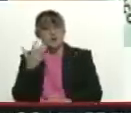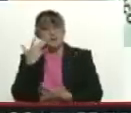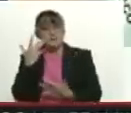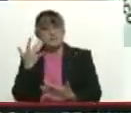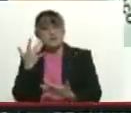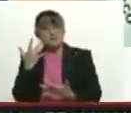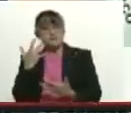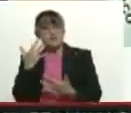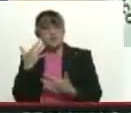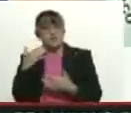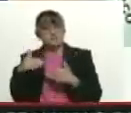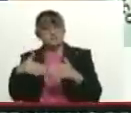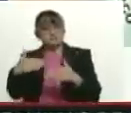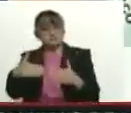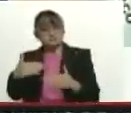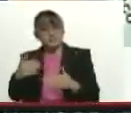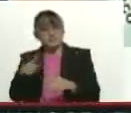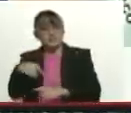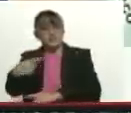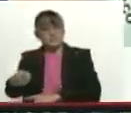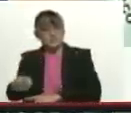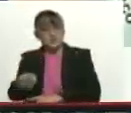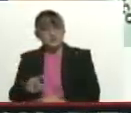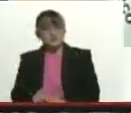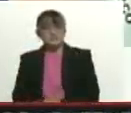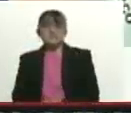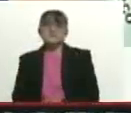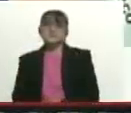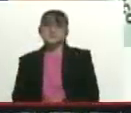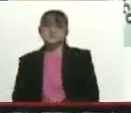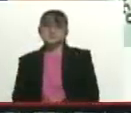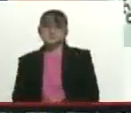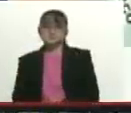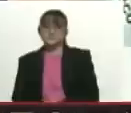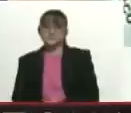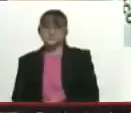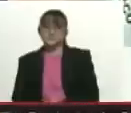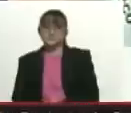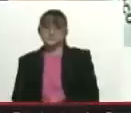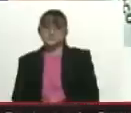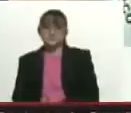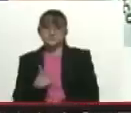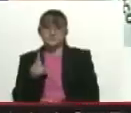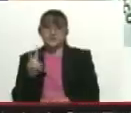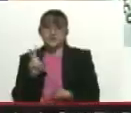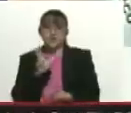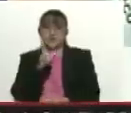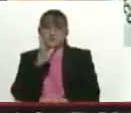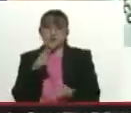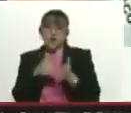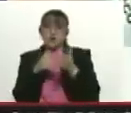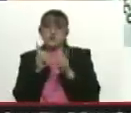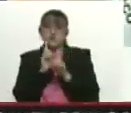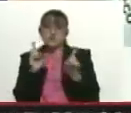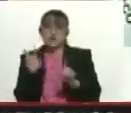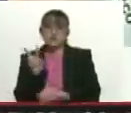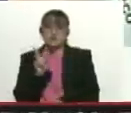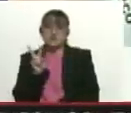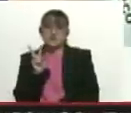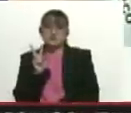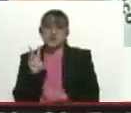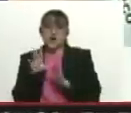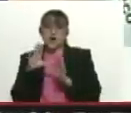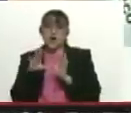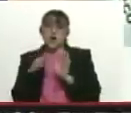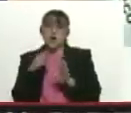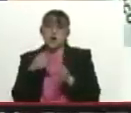las secuencias posteriores de eso. Una acción brutal contra la democracia venezolana, contra la Constitución y